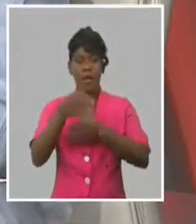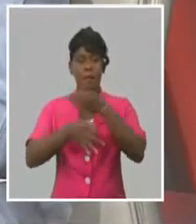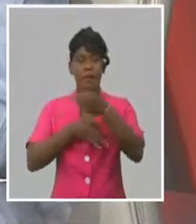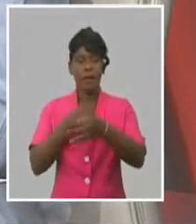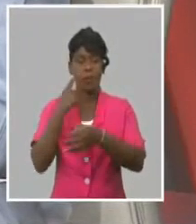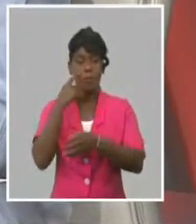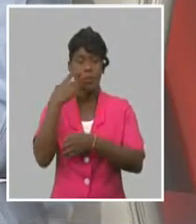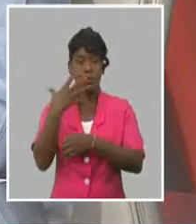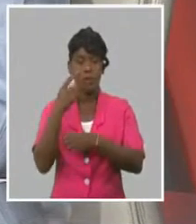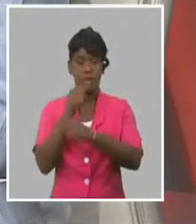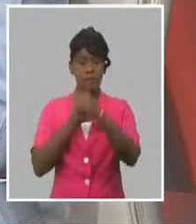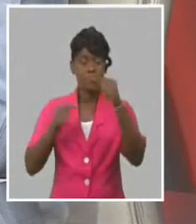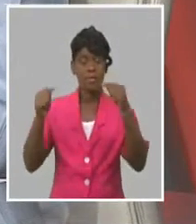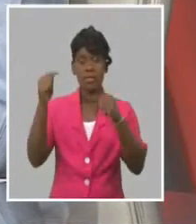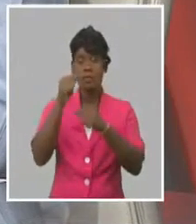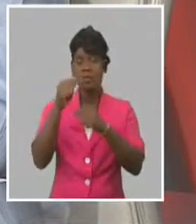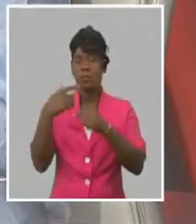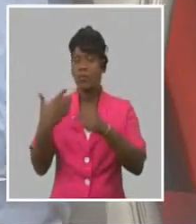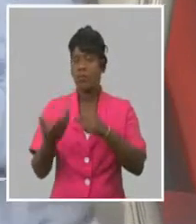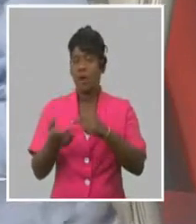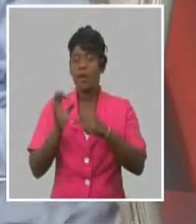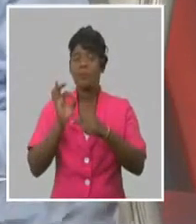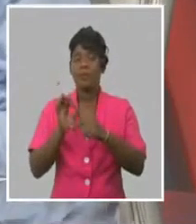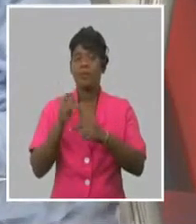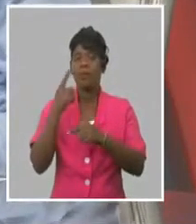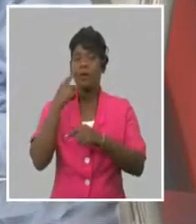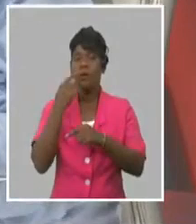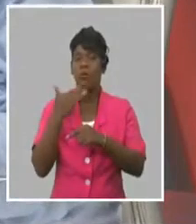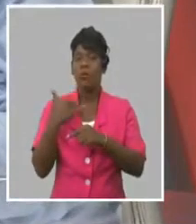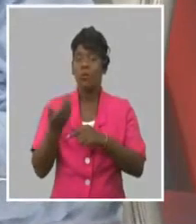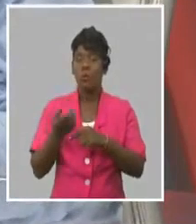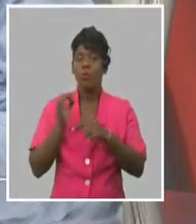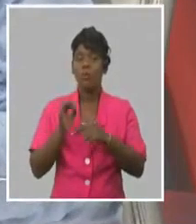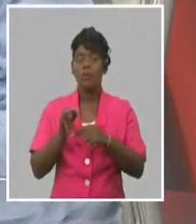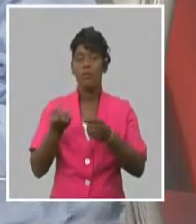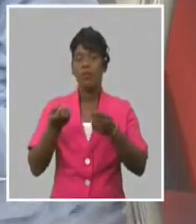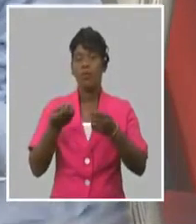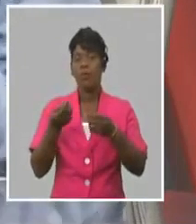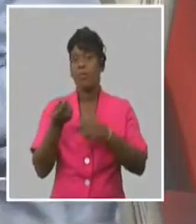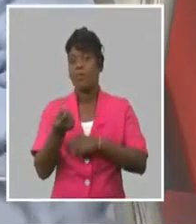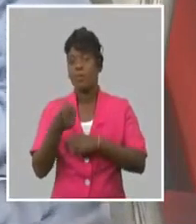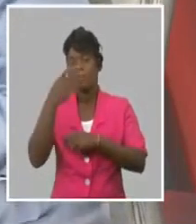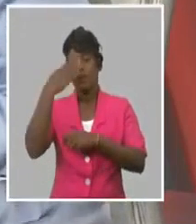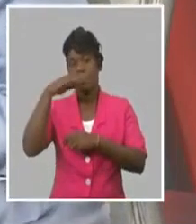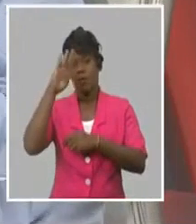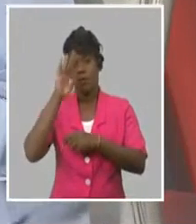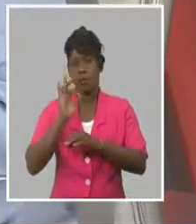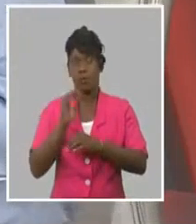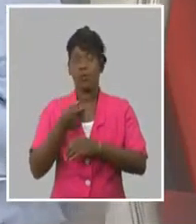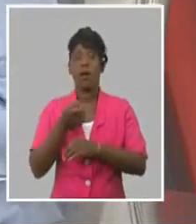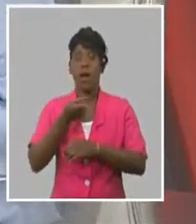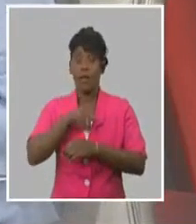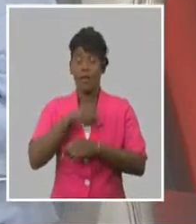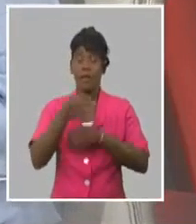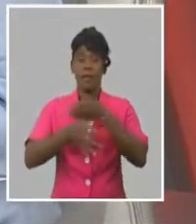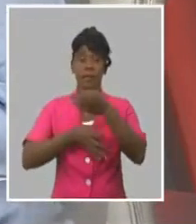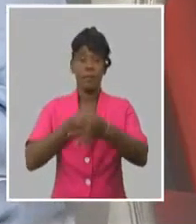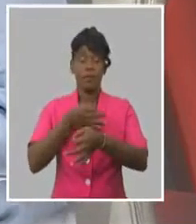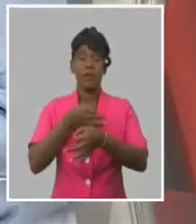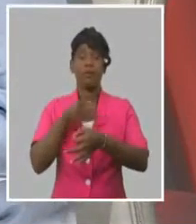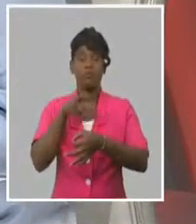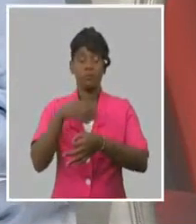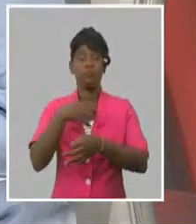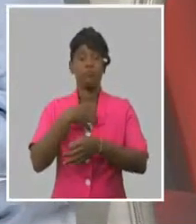más importantes, más trascendentales, es vinculado con el ordenamiento monetario del país, que, como explicamos ayer,